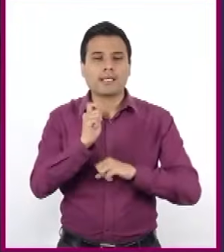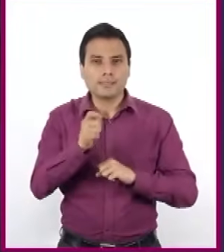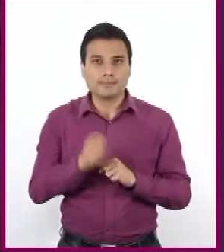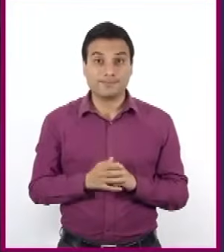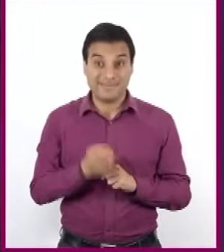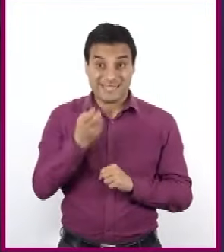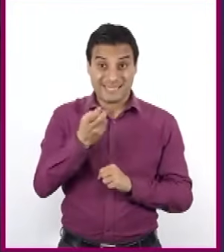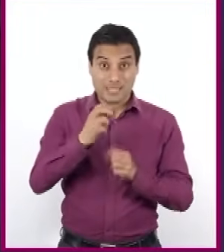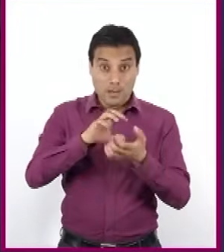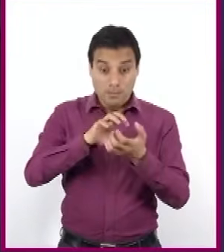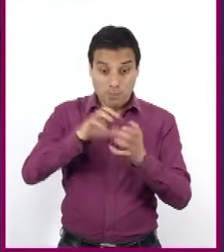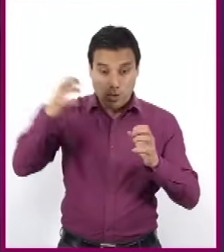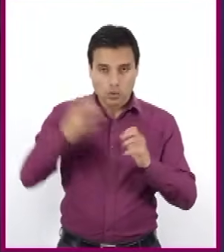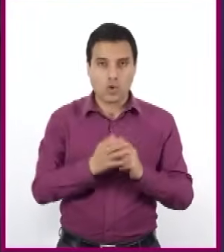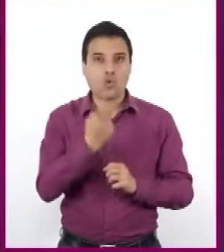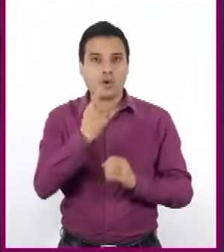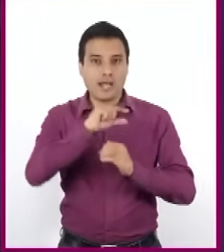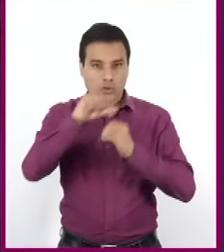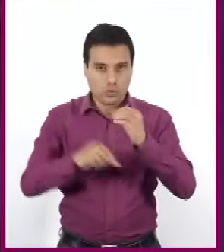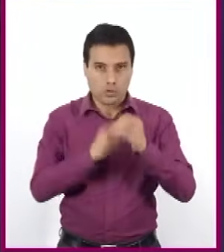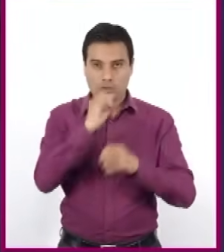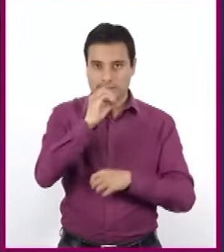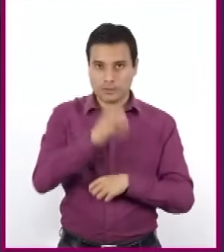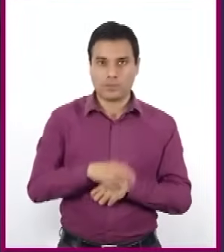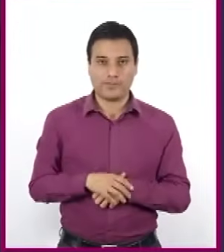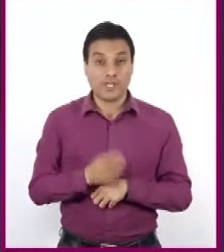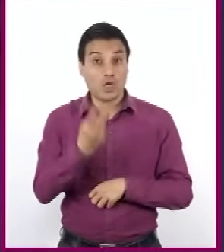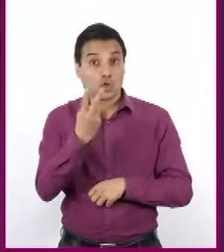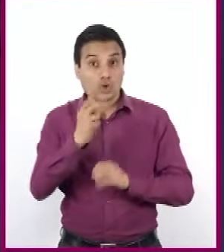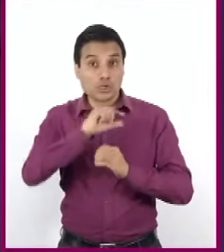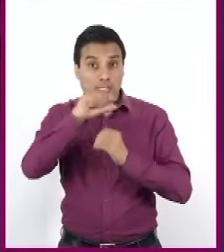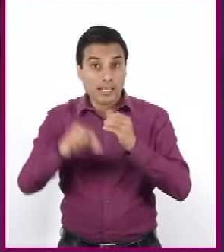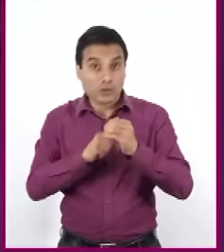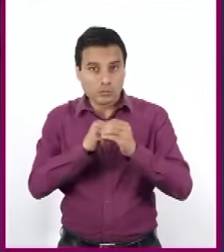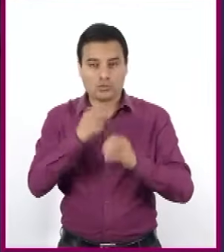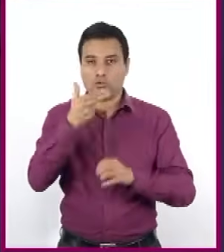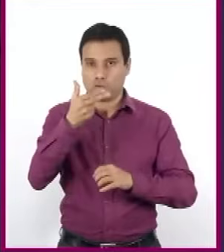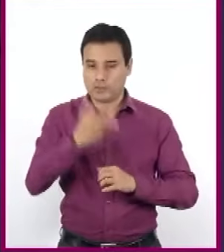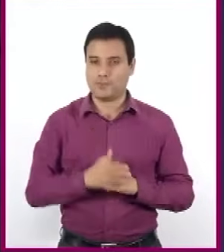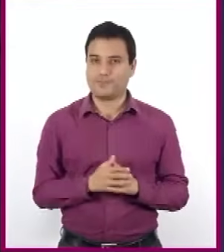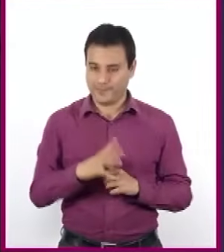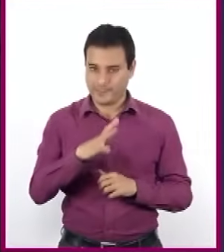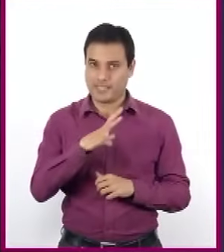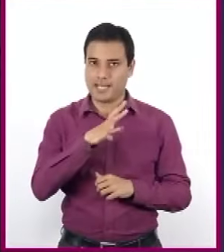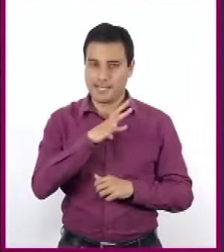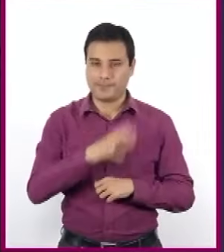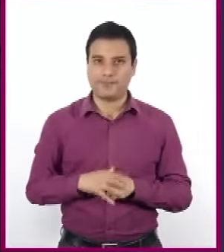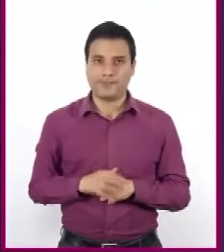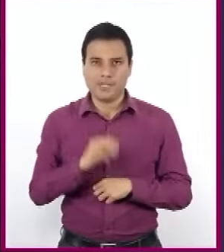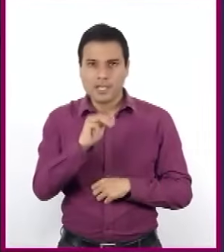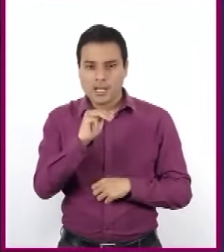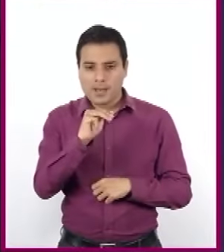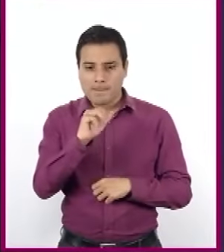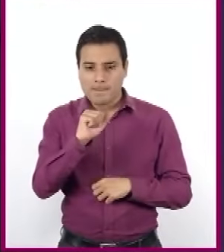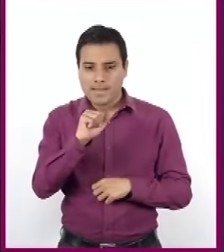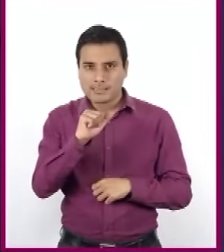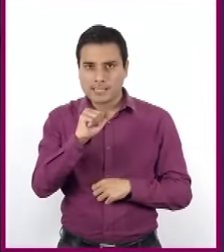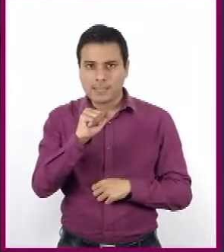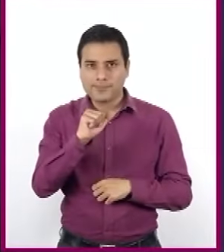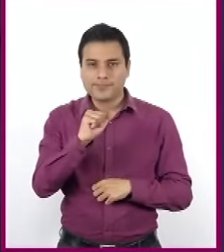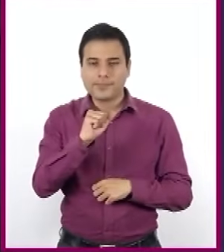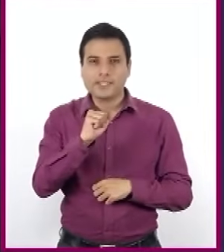molécula tiene un átomo de oxígeno y 2 átomos de hidrógeno. La masa atómica del hidrógeno